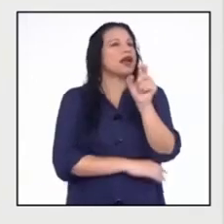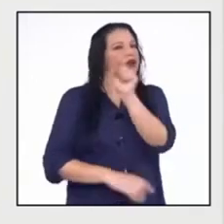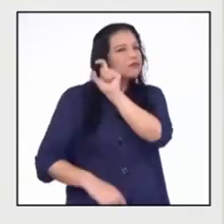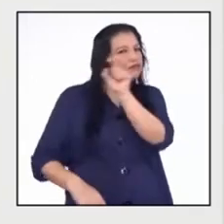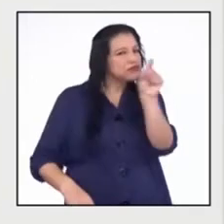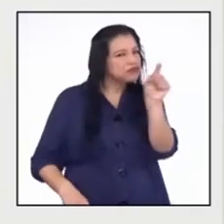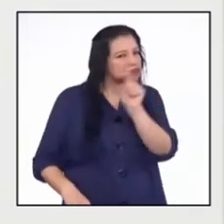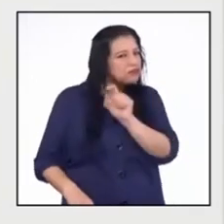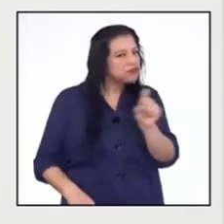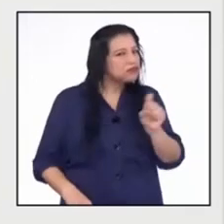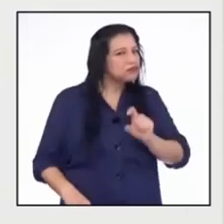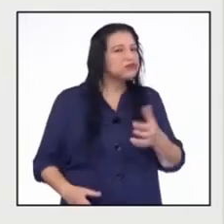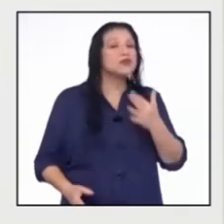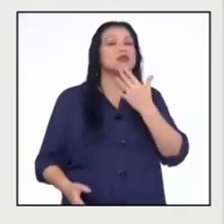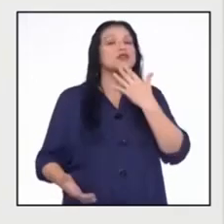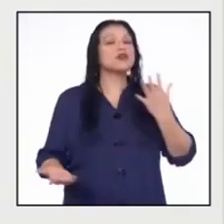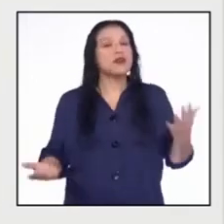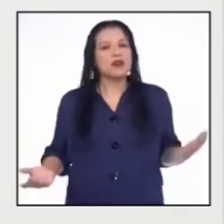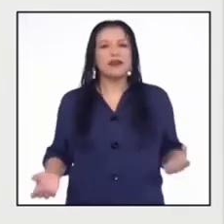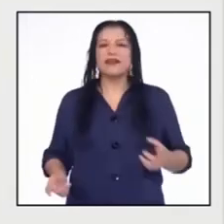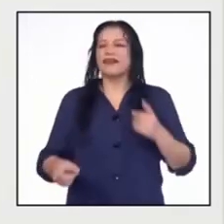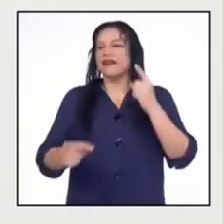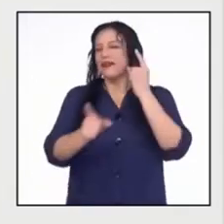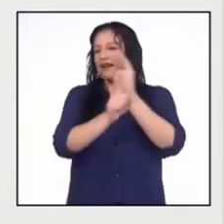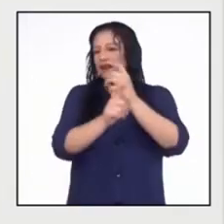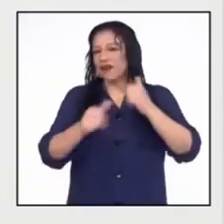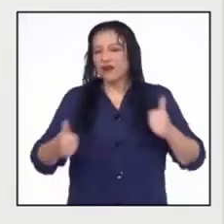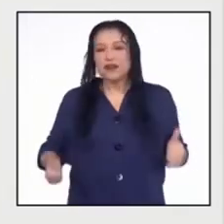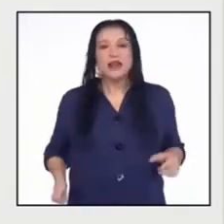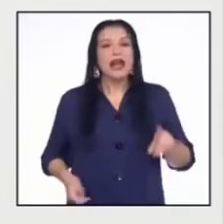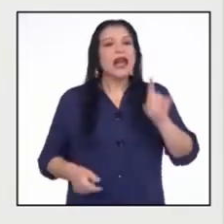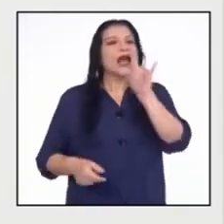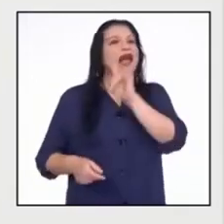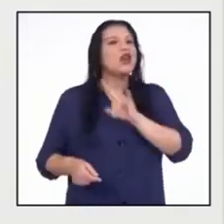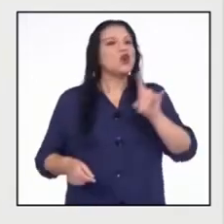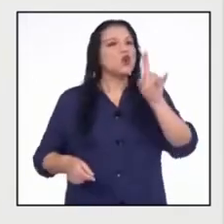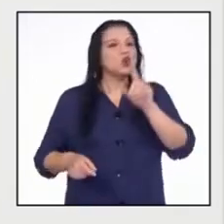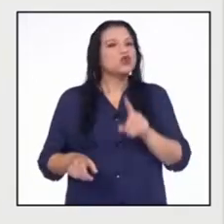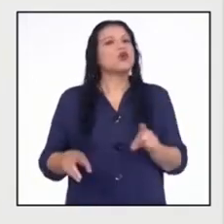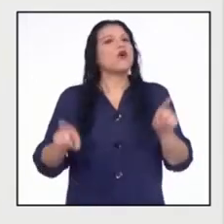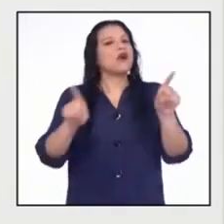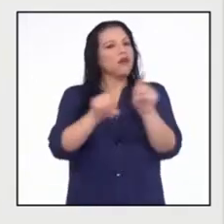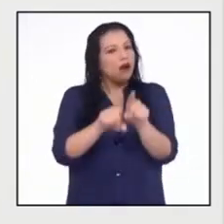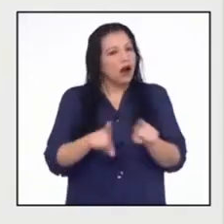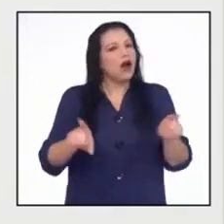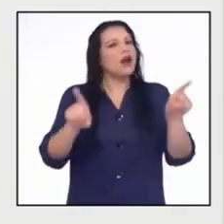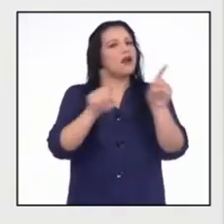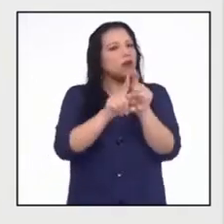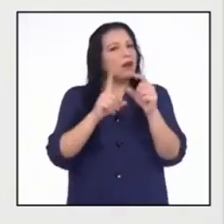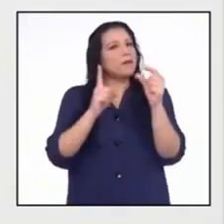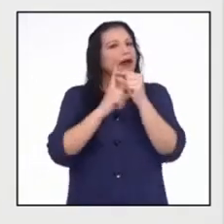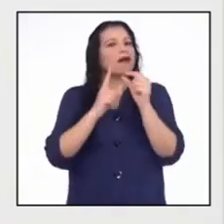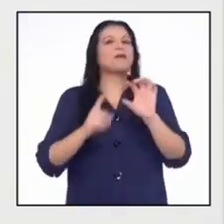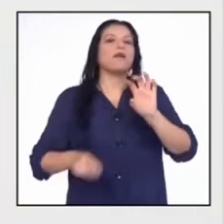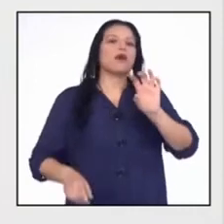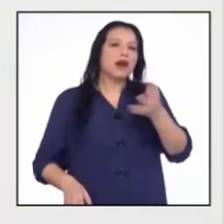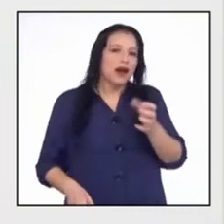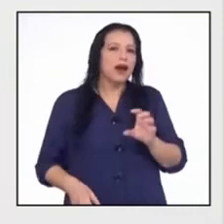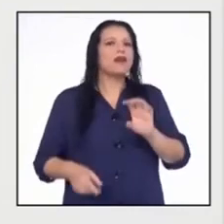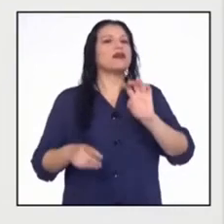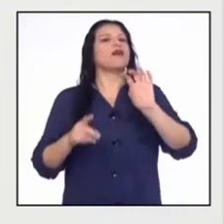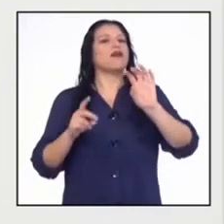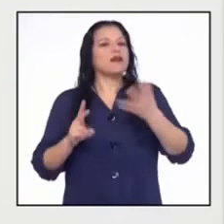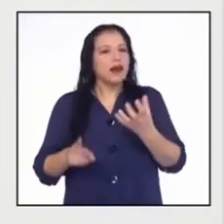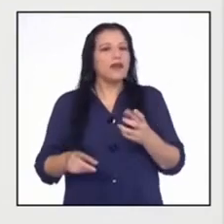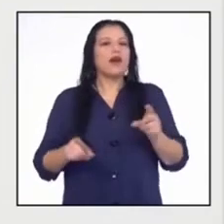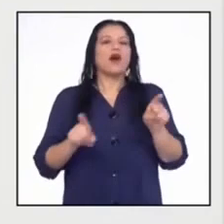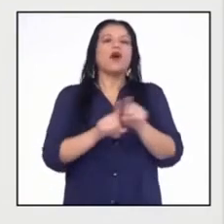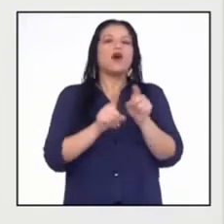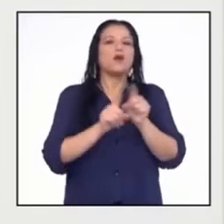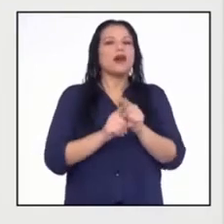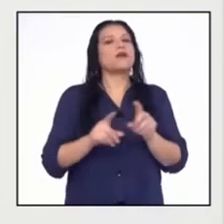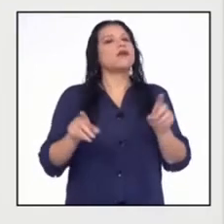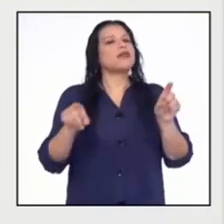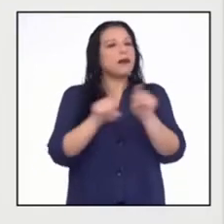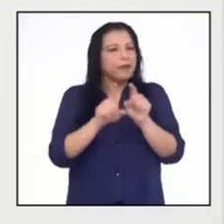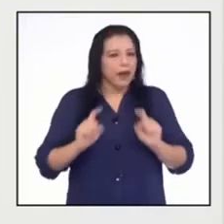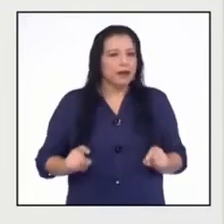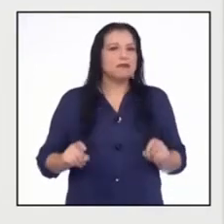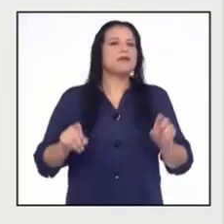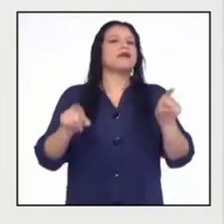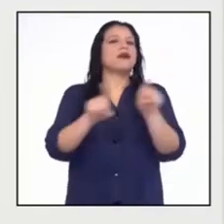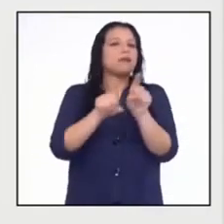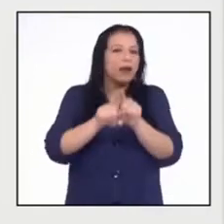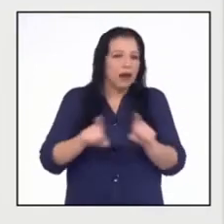marcadas? Claro que sí. El uso constante de una palabra como radio o de repetir conectores como